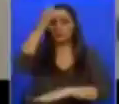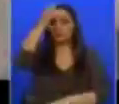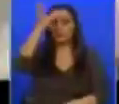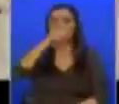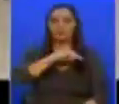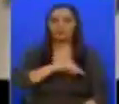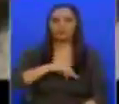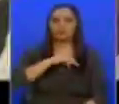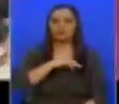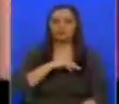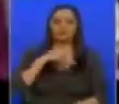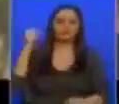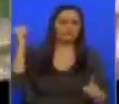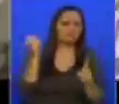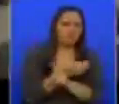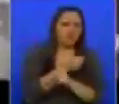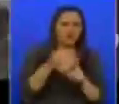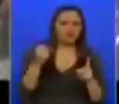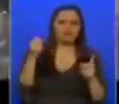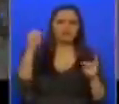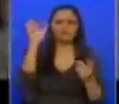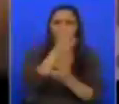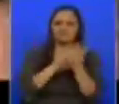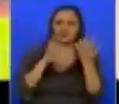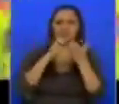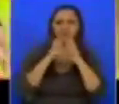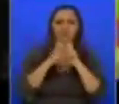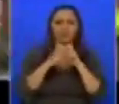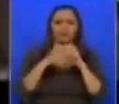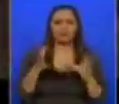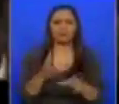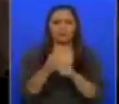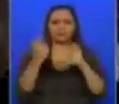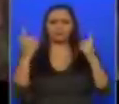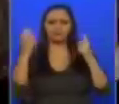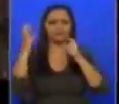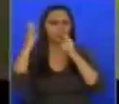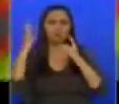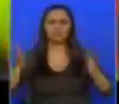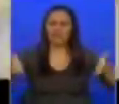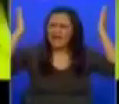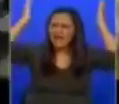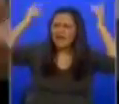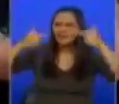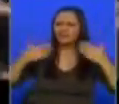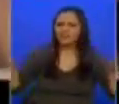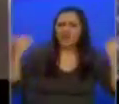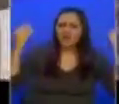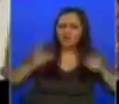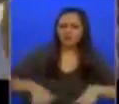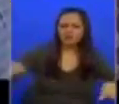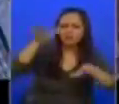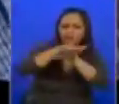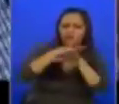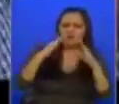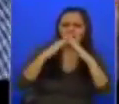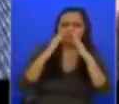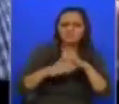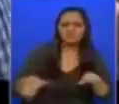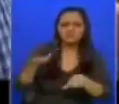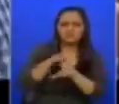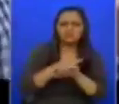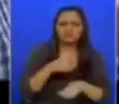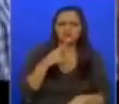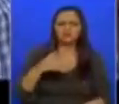municipio. Con violencia y queriendo burlar la seguridad presidencial, pedía a gritos el relleno hidráulico. Así